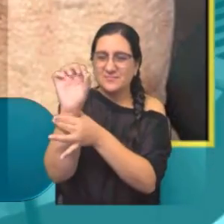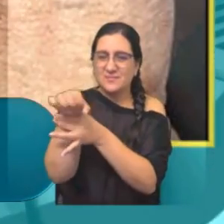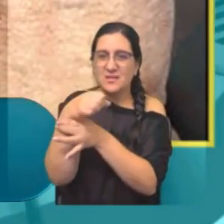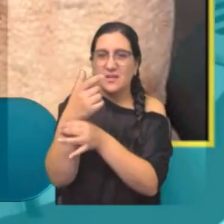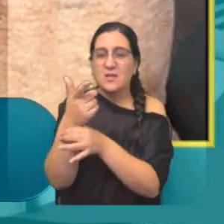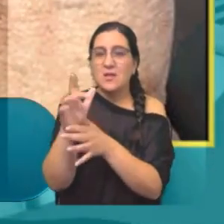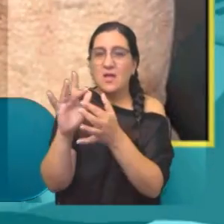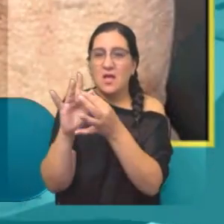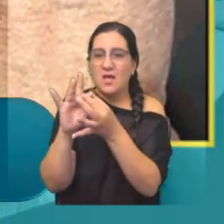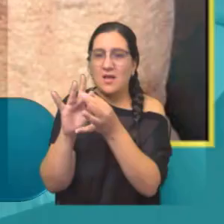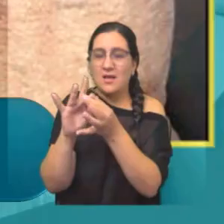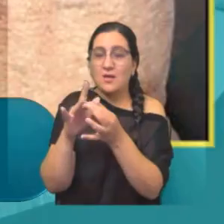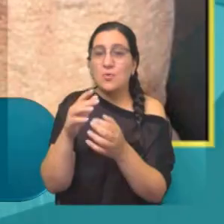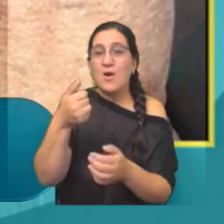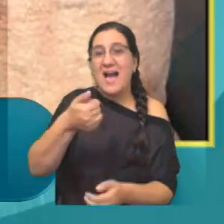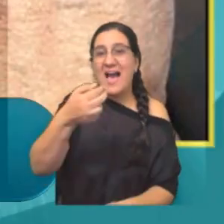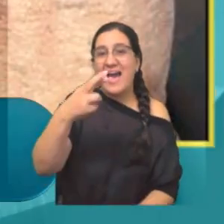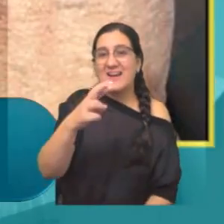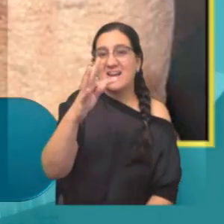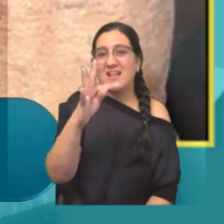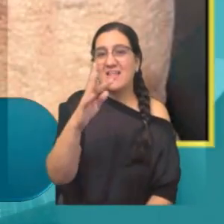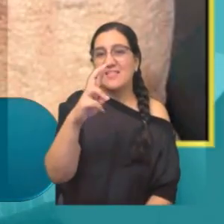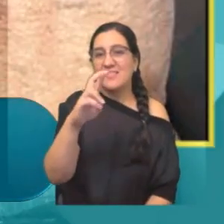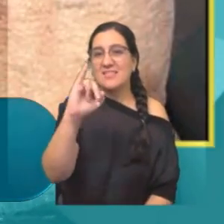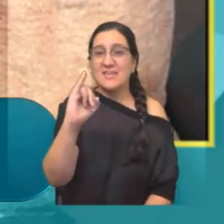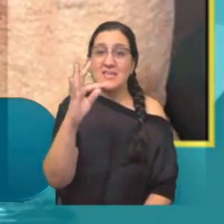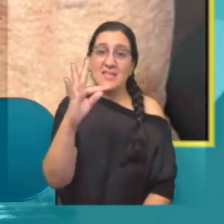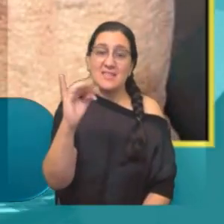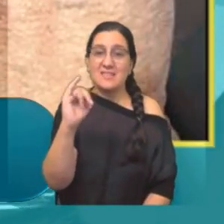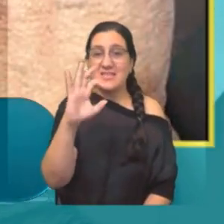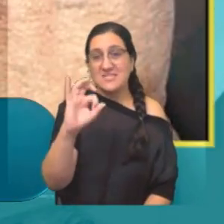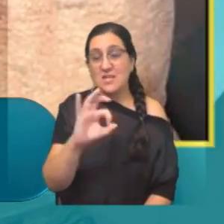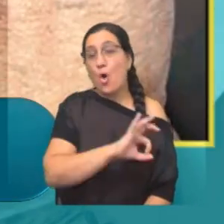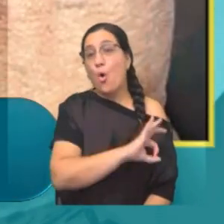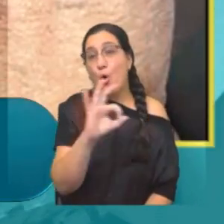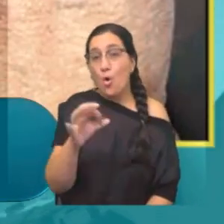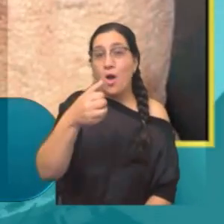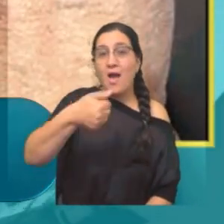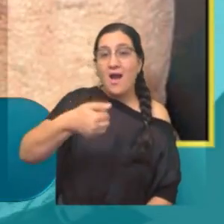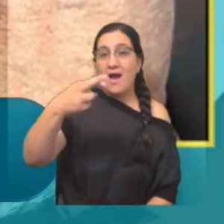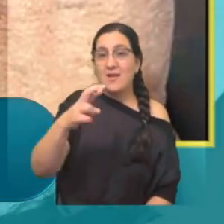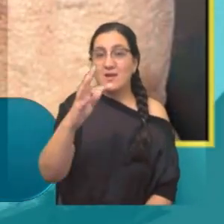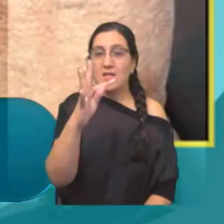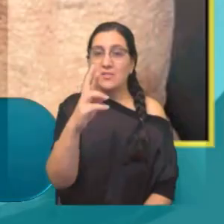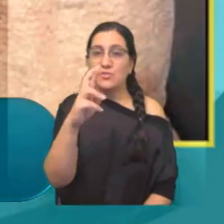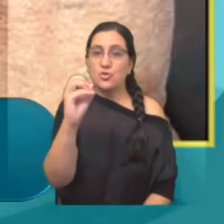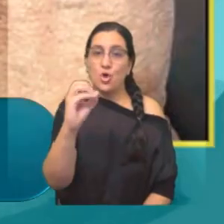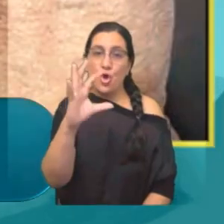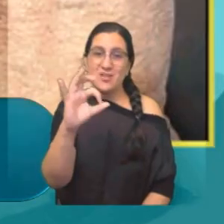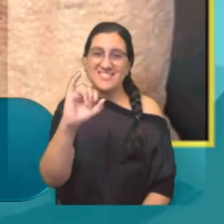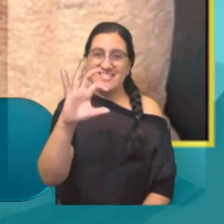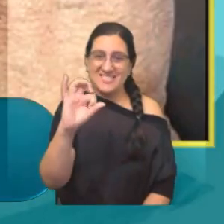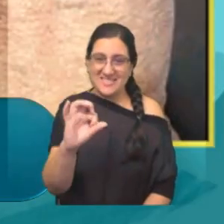la artrosis. En la imagen anterior, si la vemos, capaz que podemos volver a la anterior, por favor. Capaz que, ¿por qué? Porque esa es importante, la